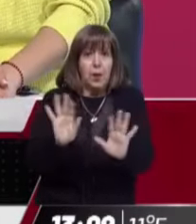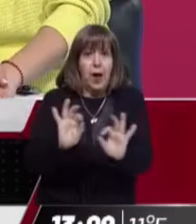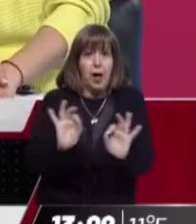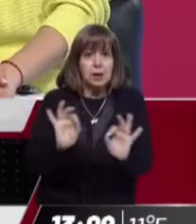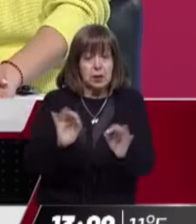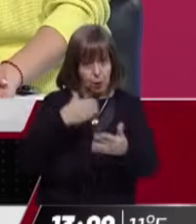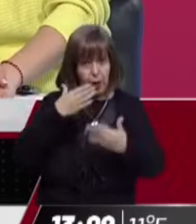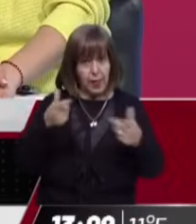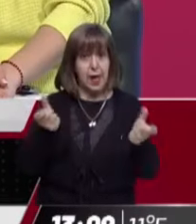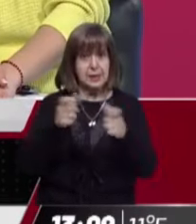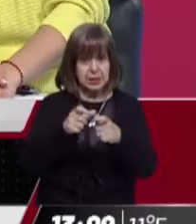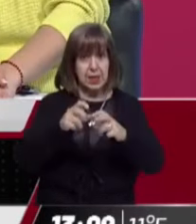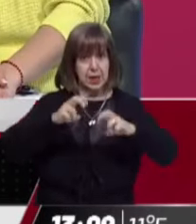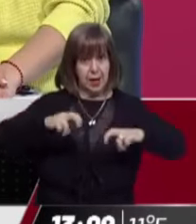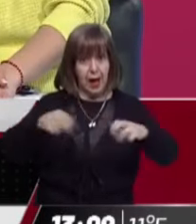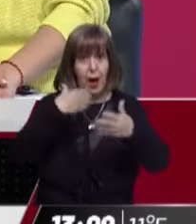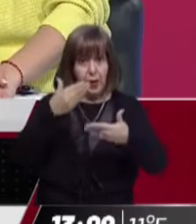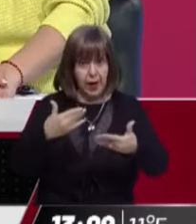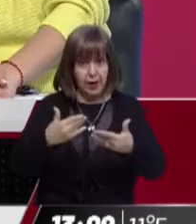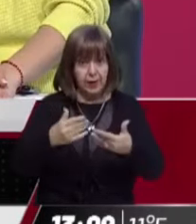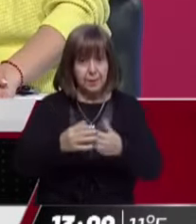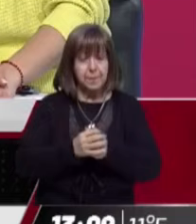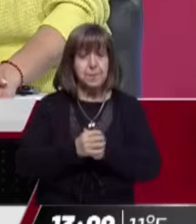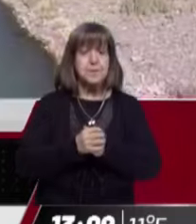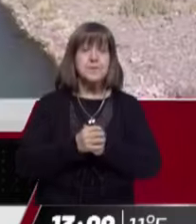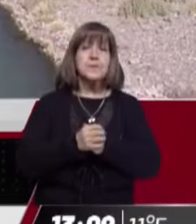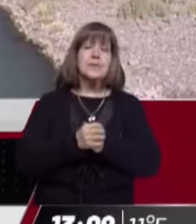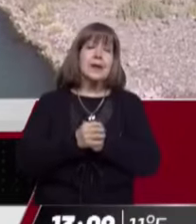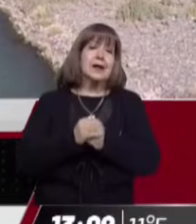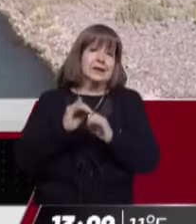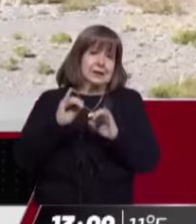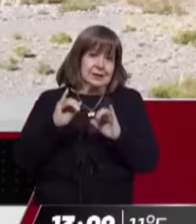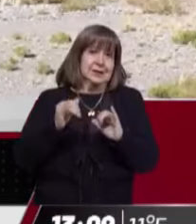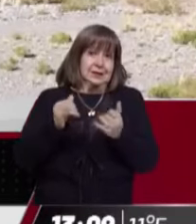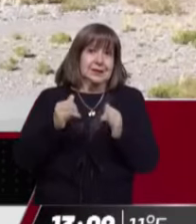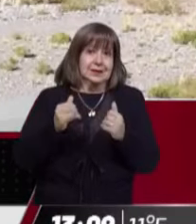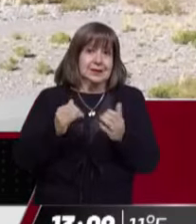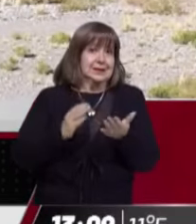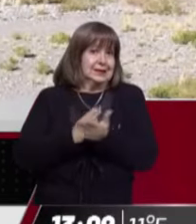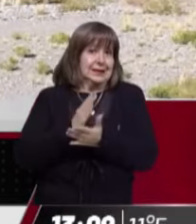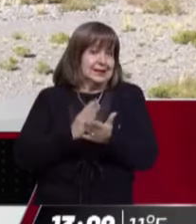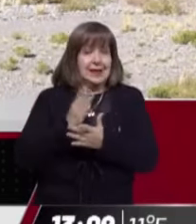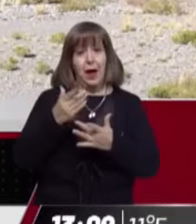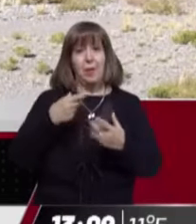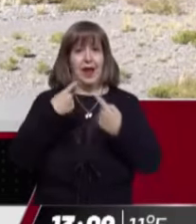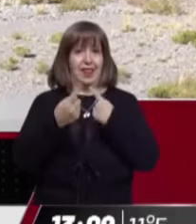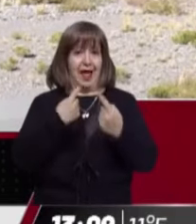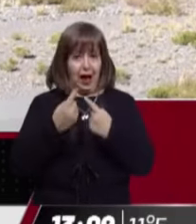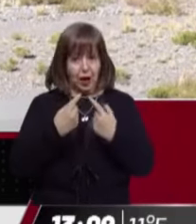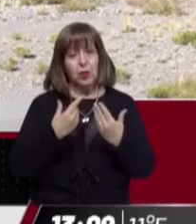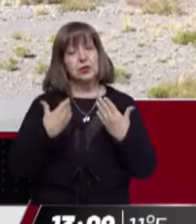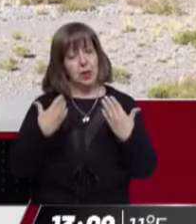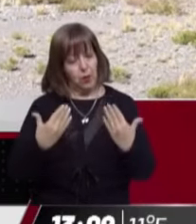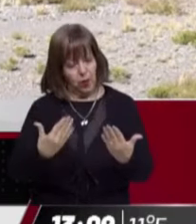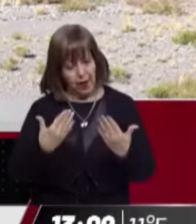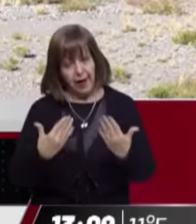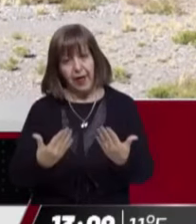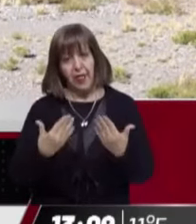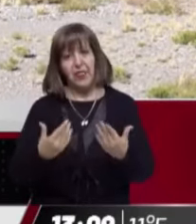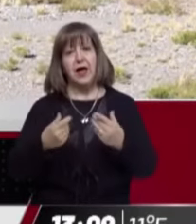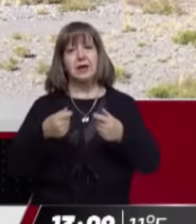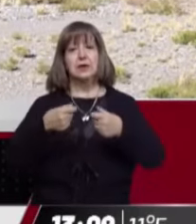esto? Sí, mire, siempre estamos abiertos, obviamente, al diálogo